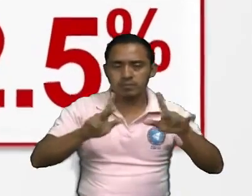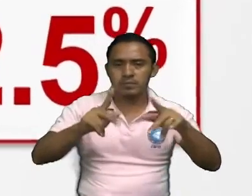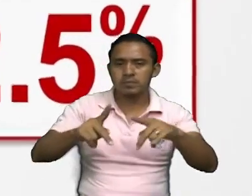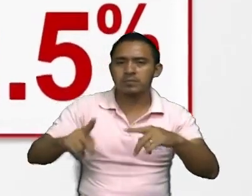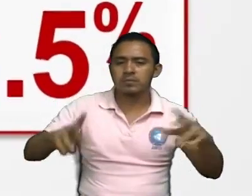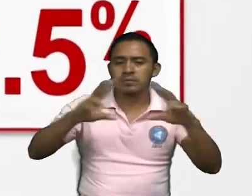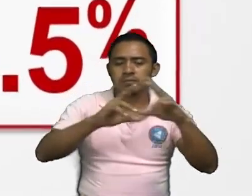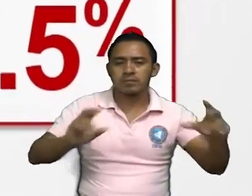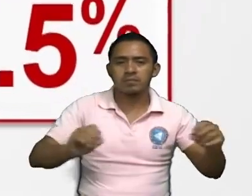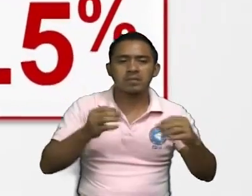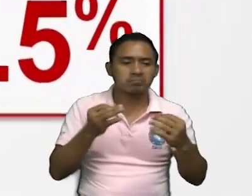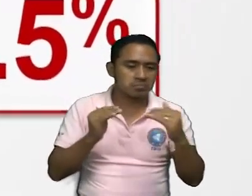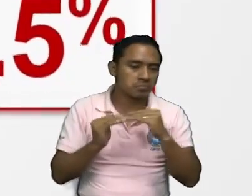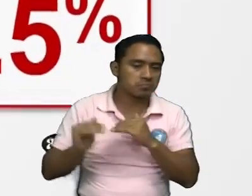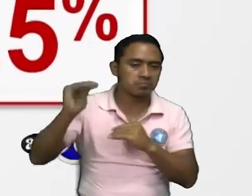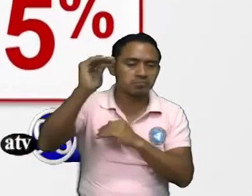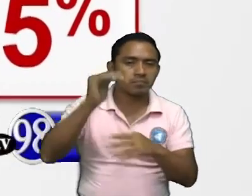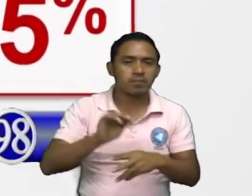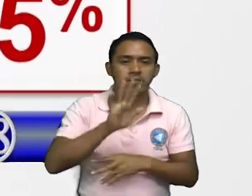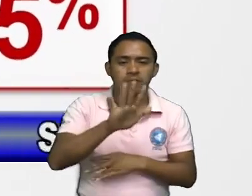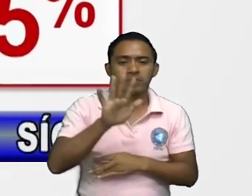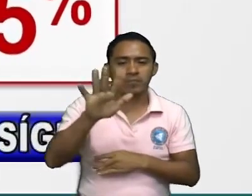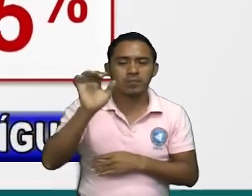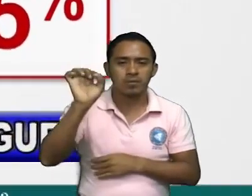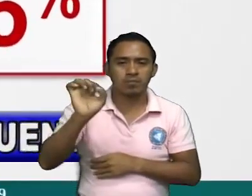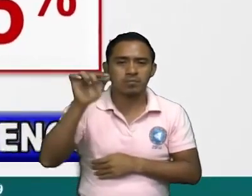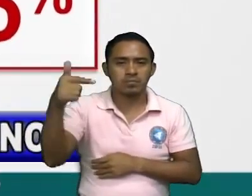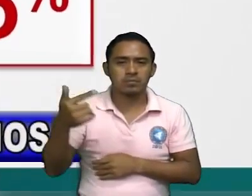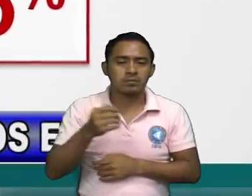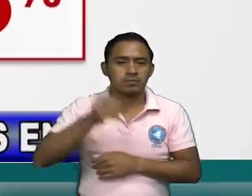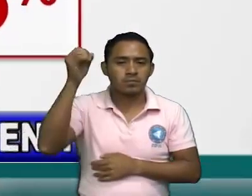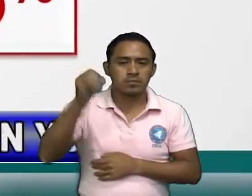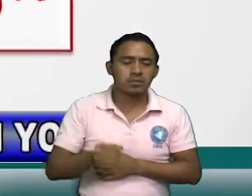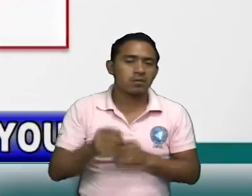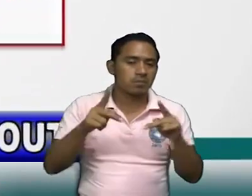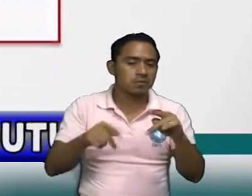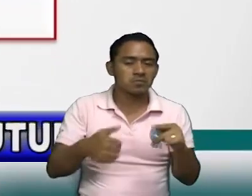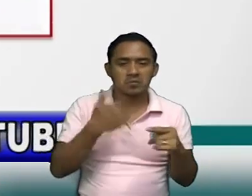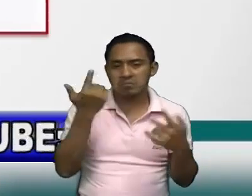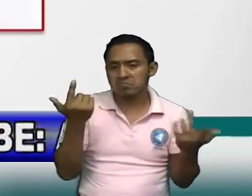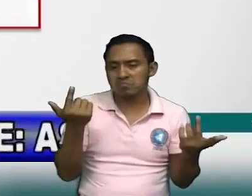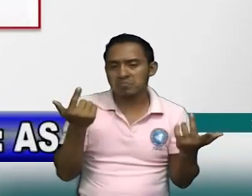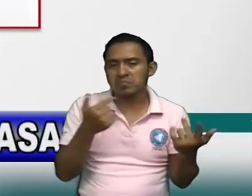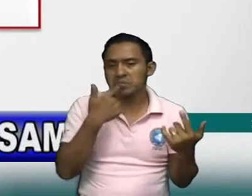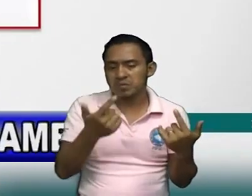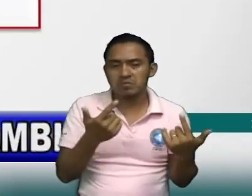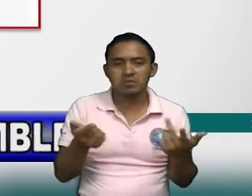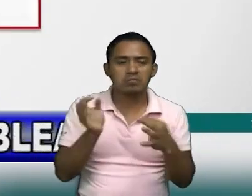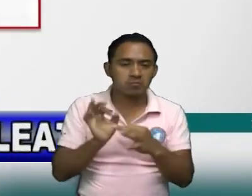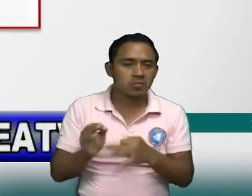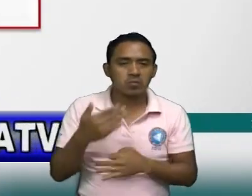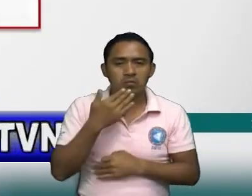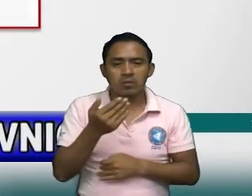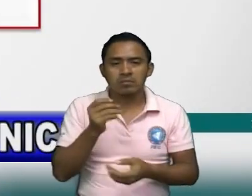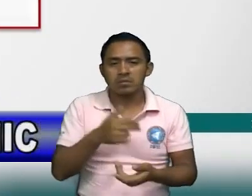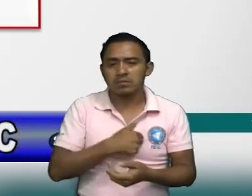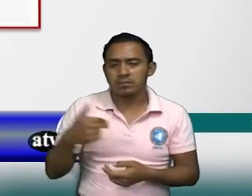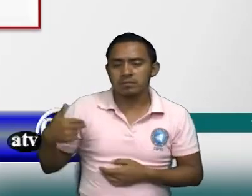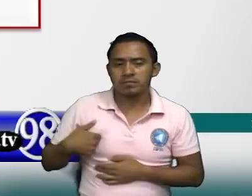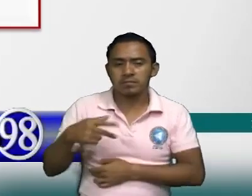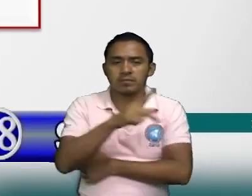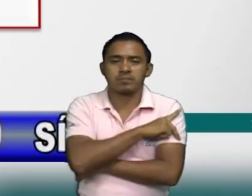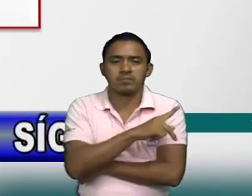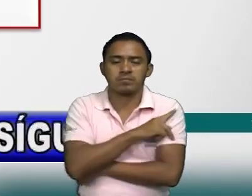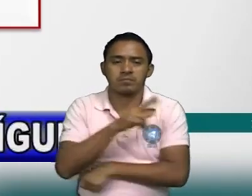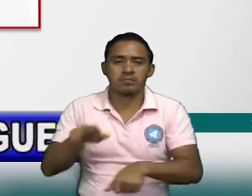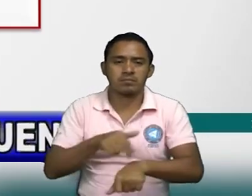los nicaragüenses, es muy alto, ya que el 55.7% de los encuestados califica de positivo el trabajo que realiza la